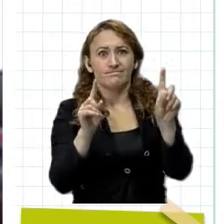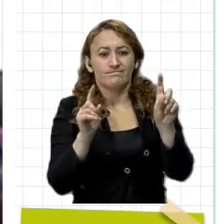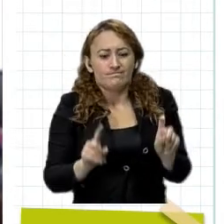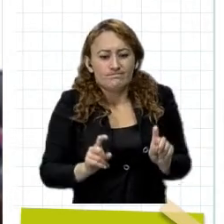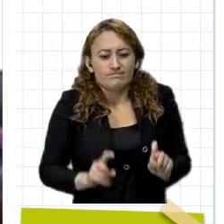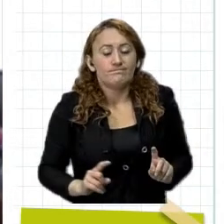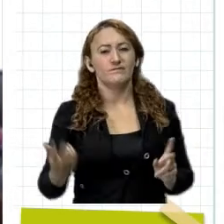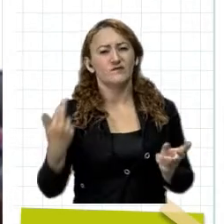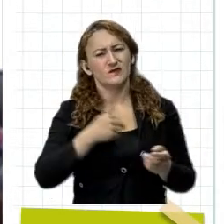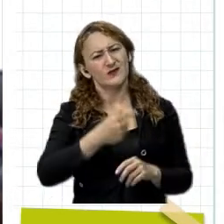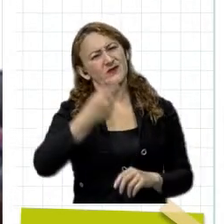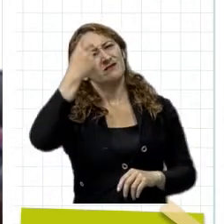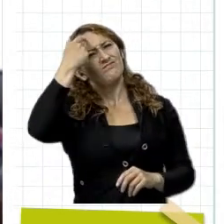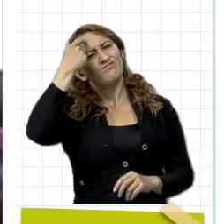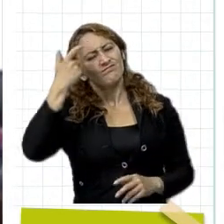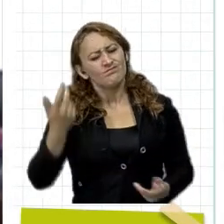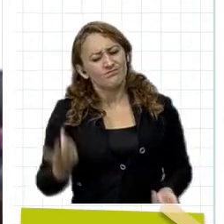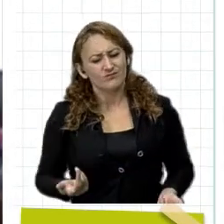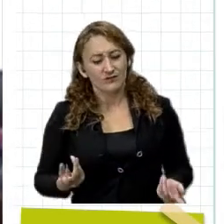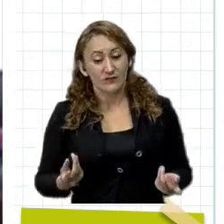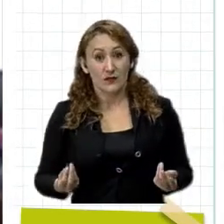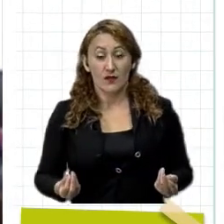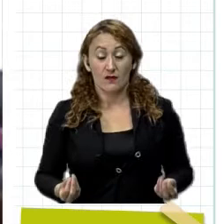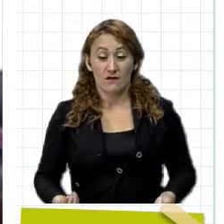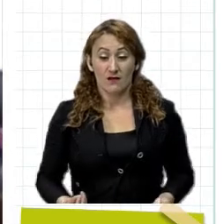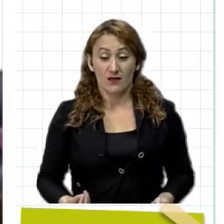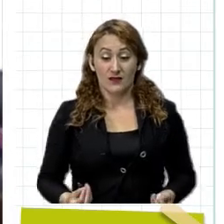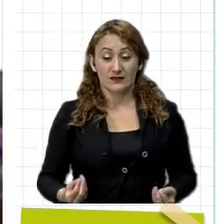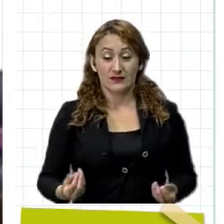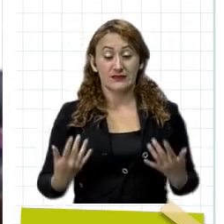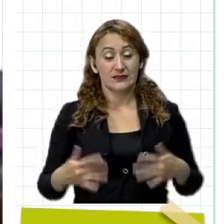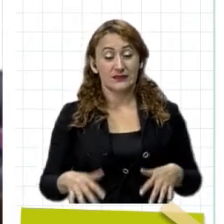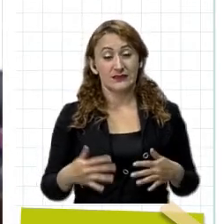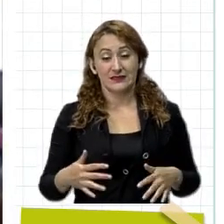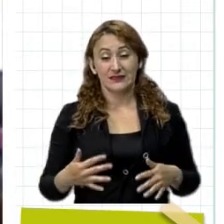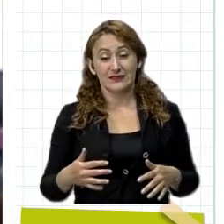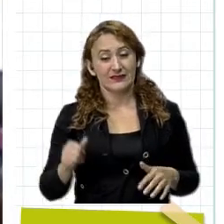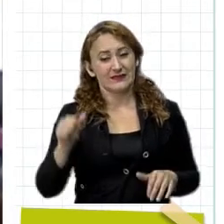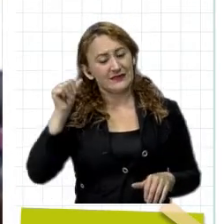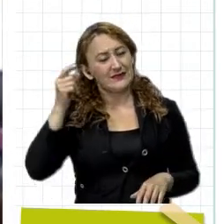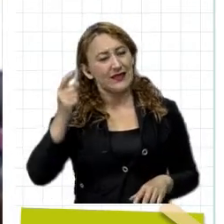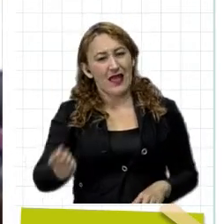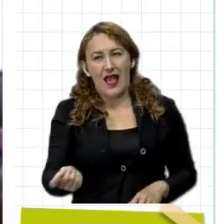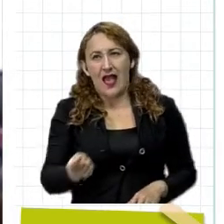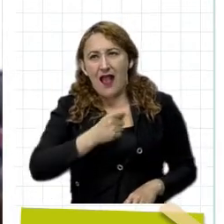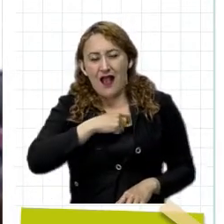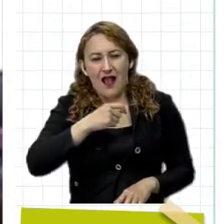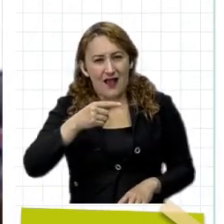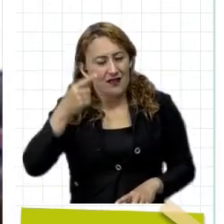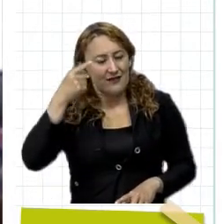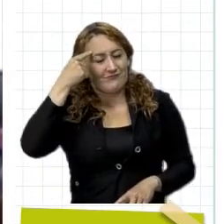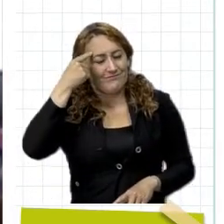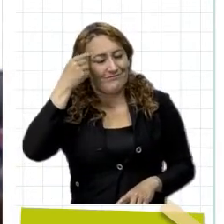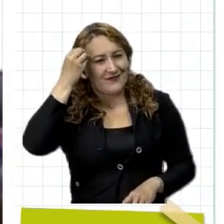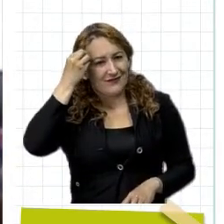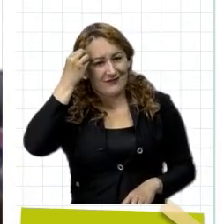en nuestras mentes vivos rescoldos que ya no se apagarían nunca.